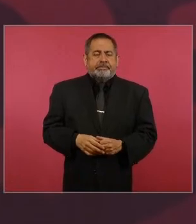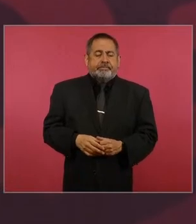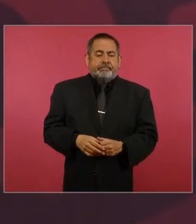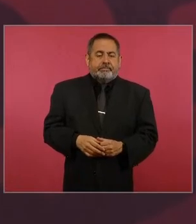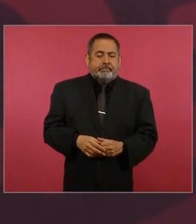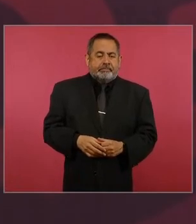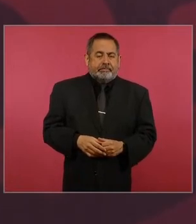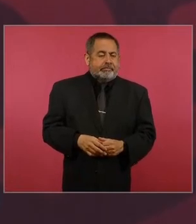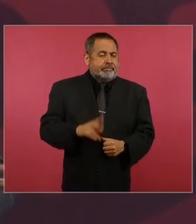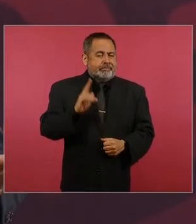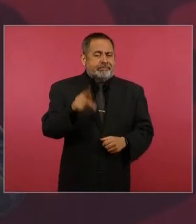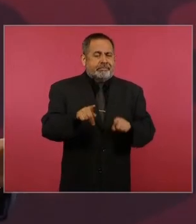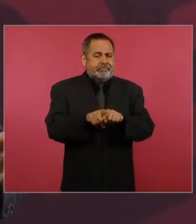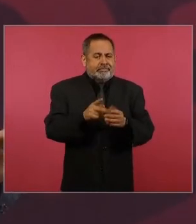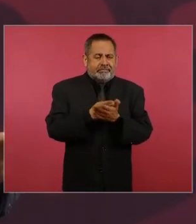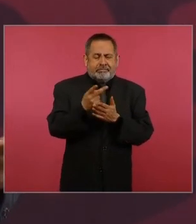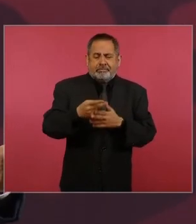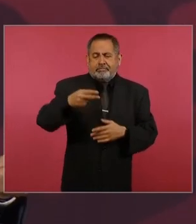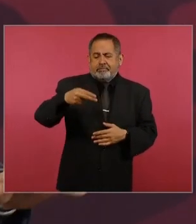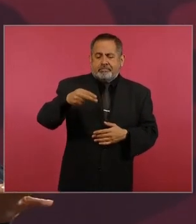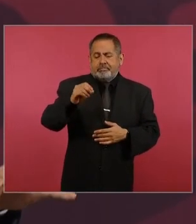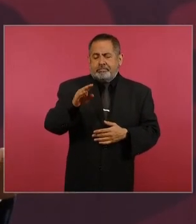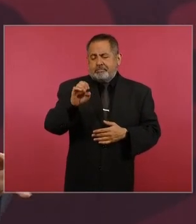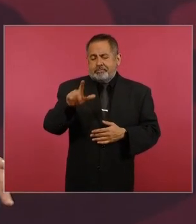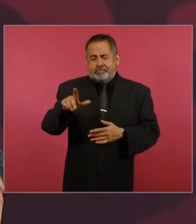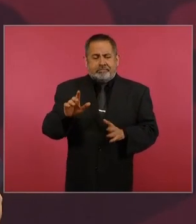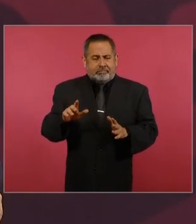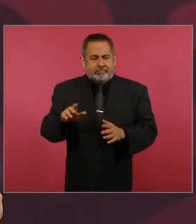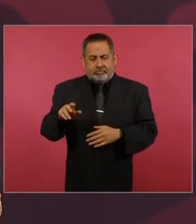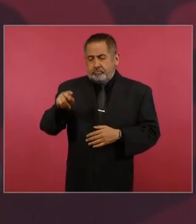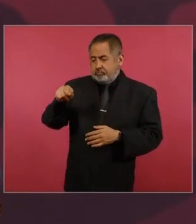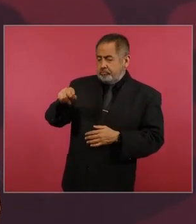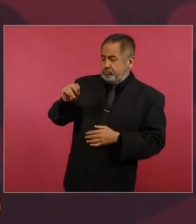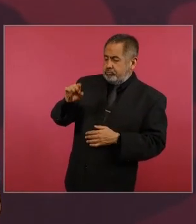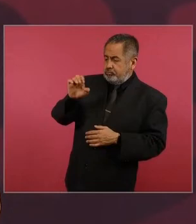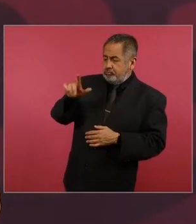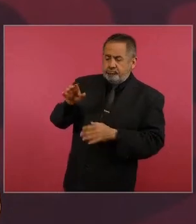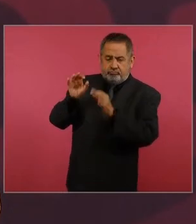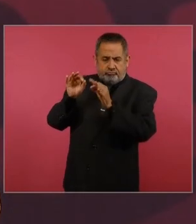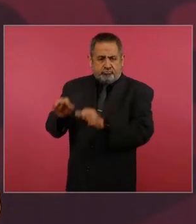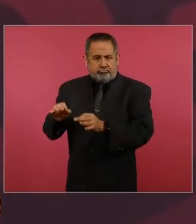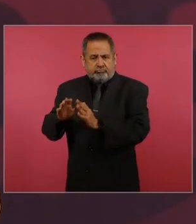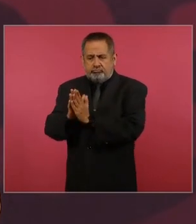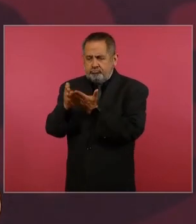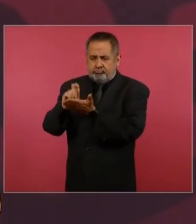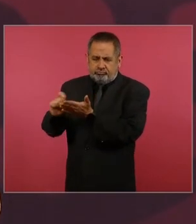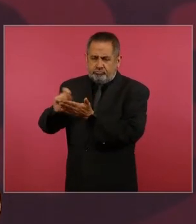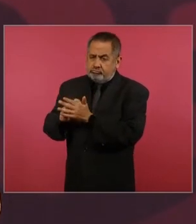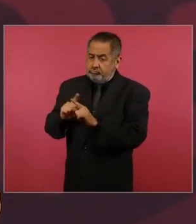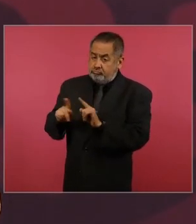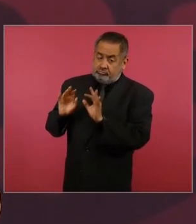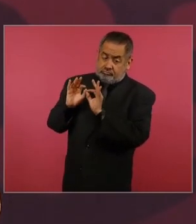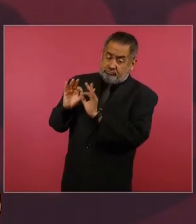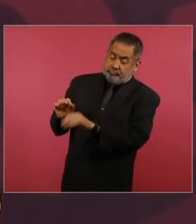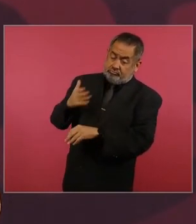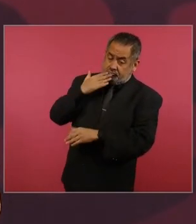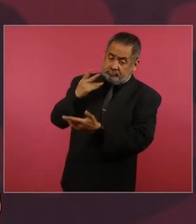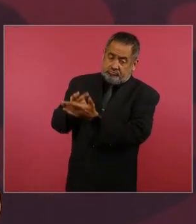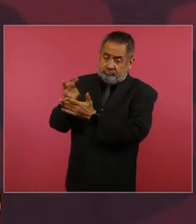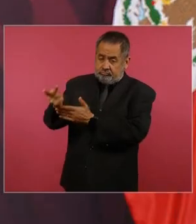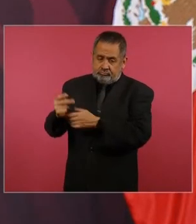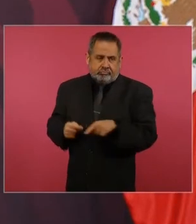los premios Nobel, a diferencia de los Nobel de literatura,